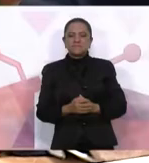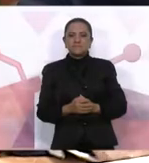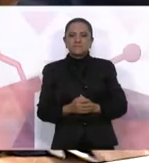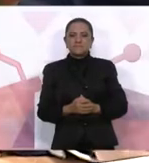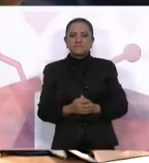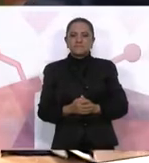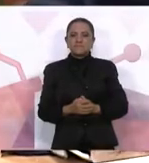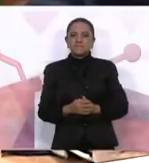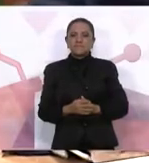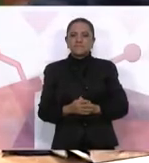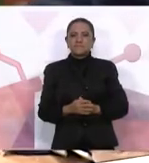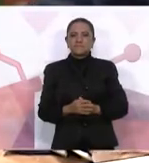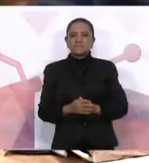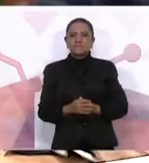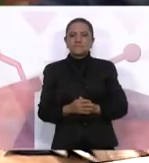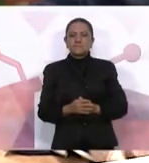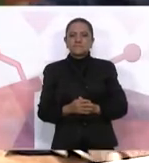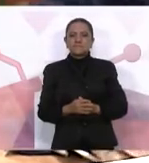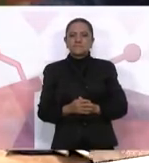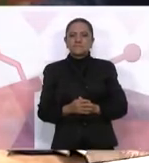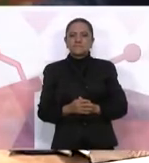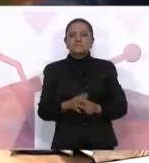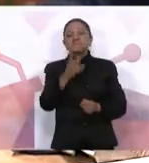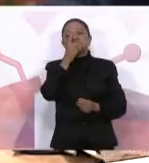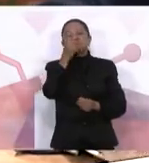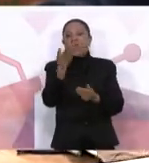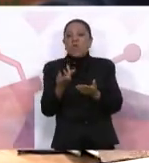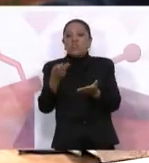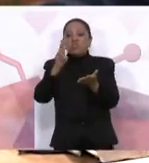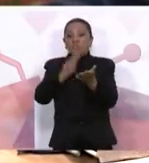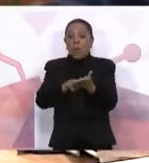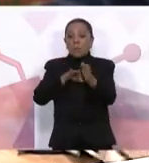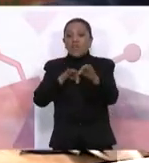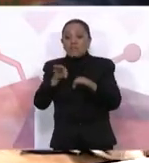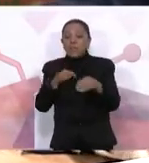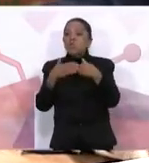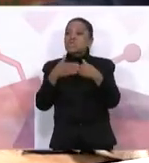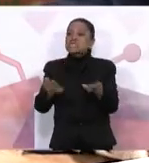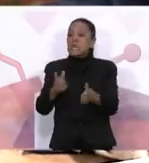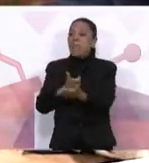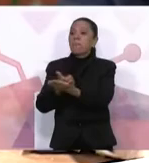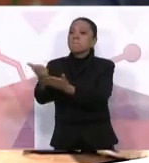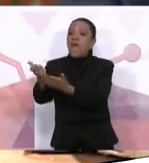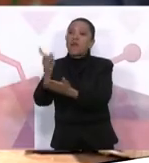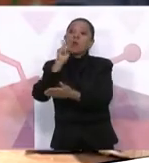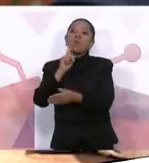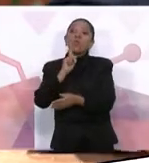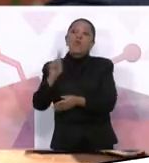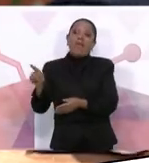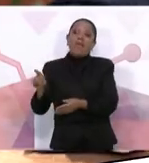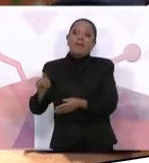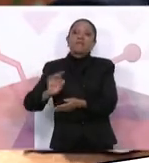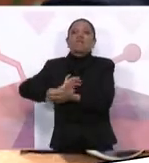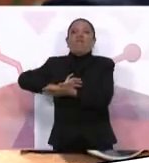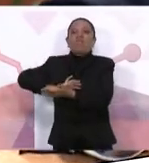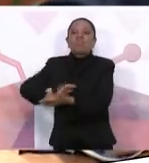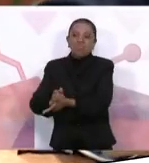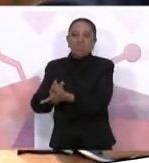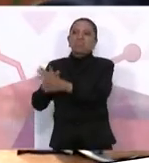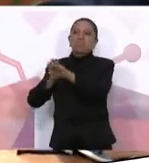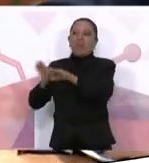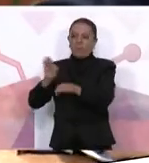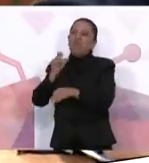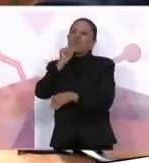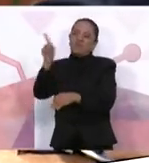el doble la doble jornada sin pago y la marginación de la mujer en el campo laboral es producto de una